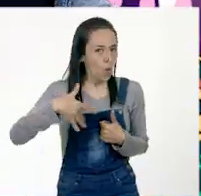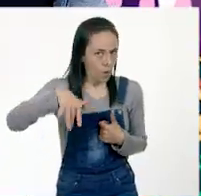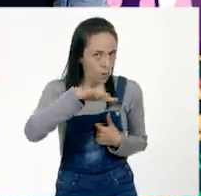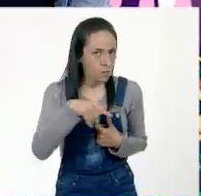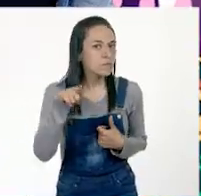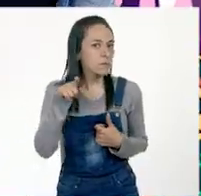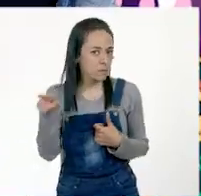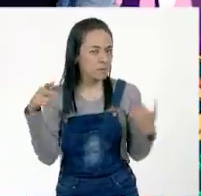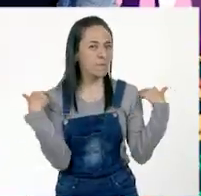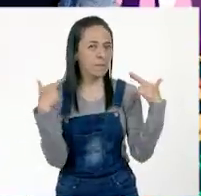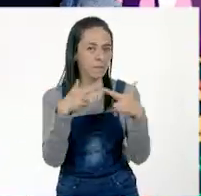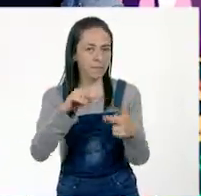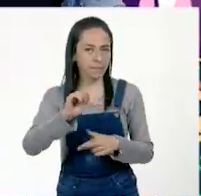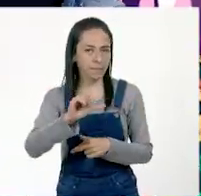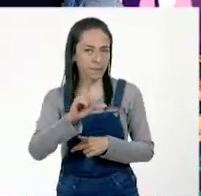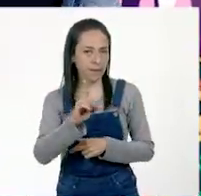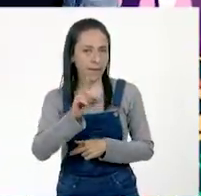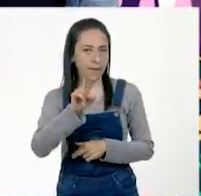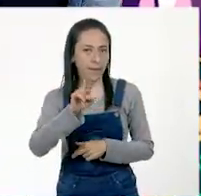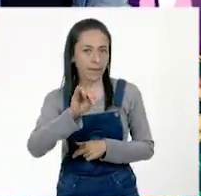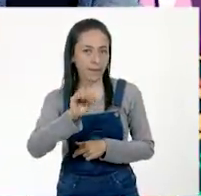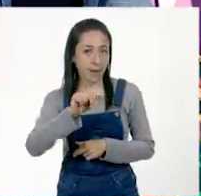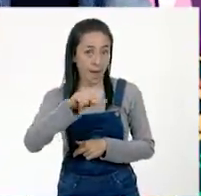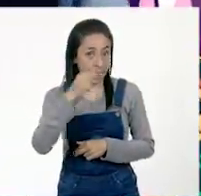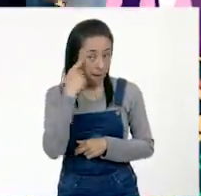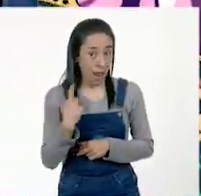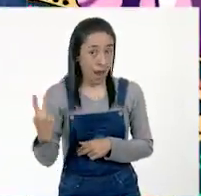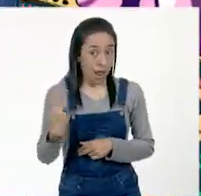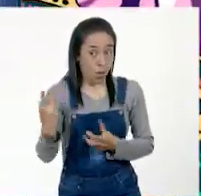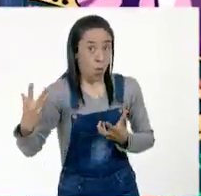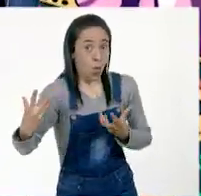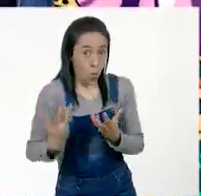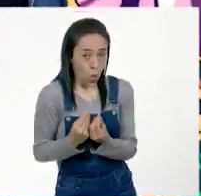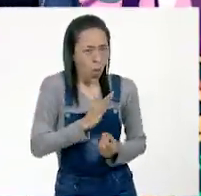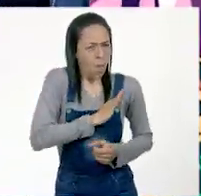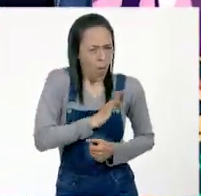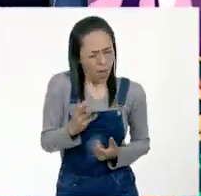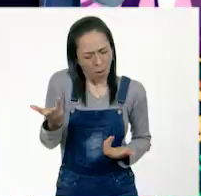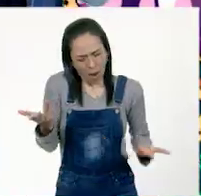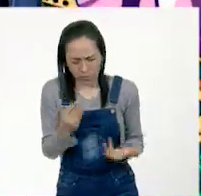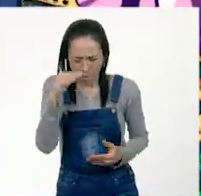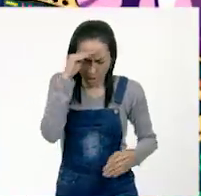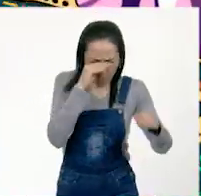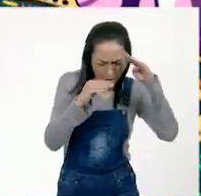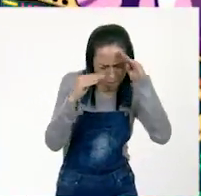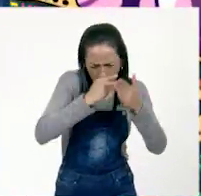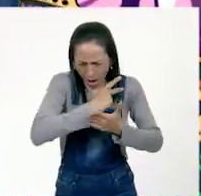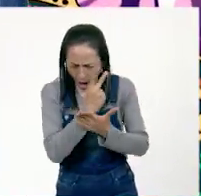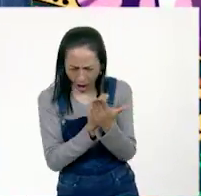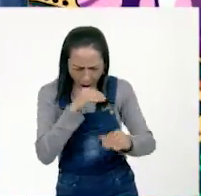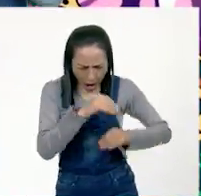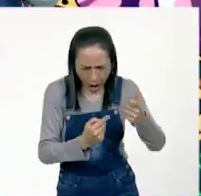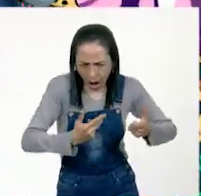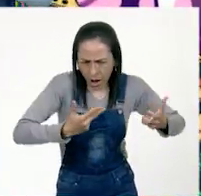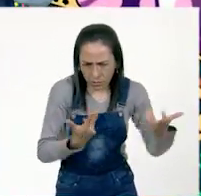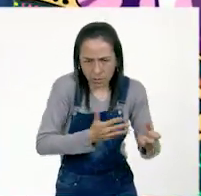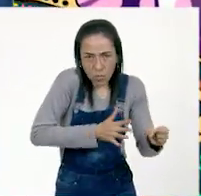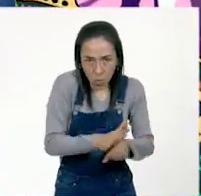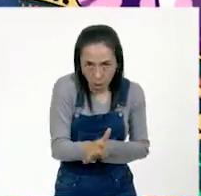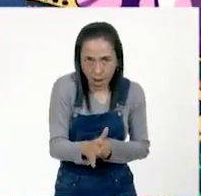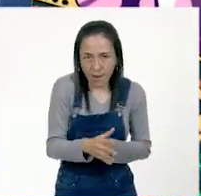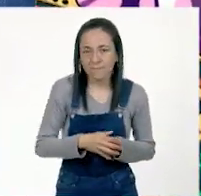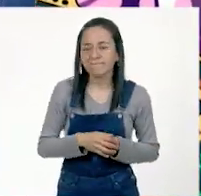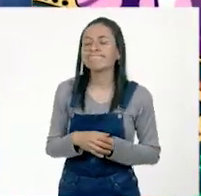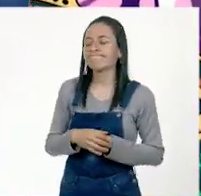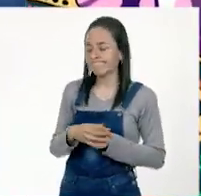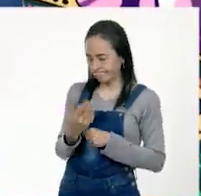que juntas hagamos un plan de acción. Sí, por favor. Créanme que me siento más tranquilo